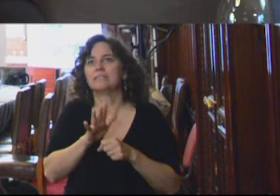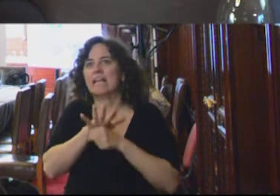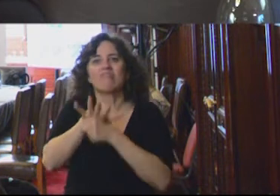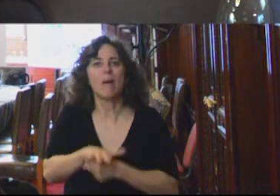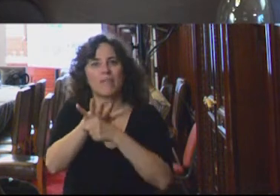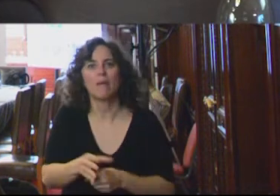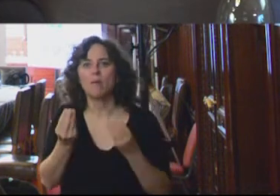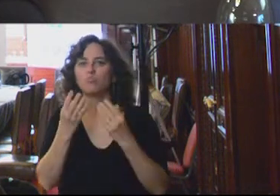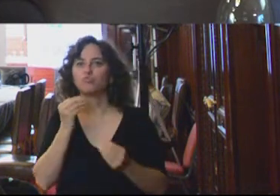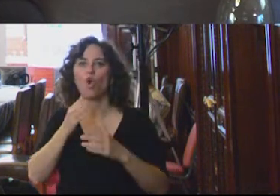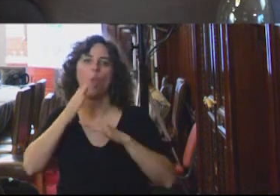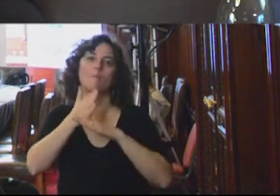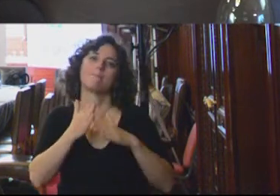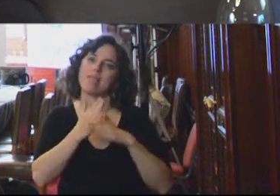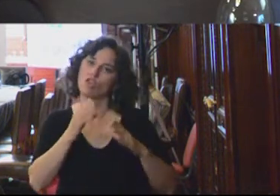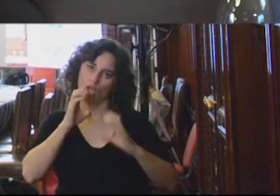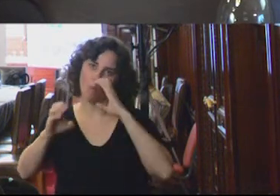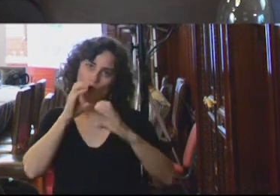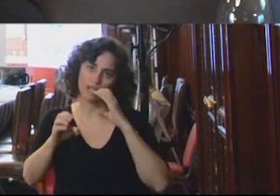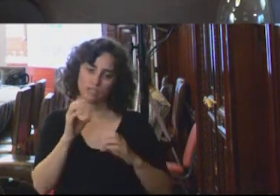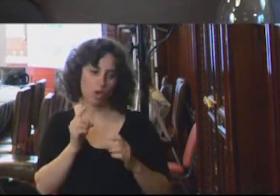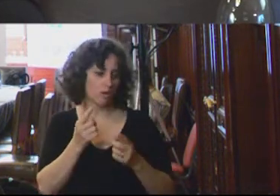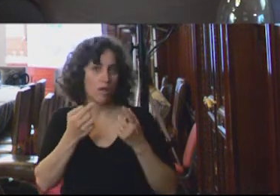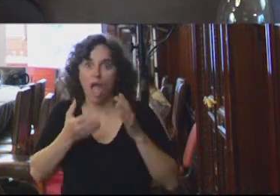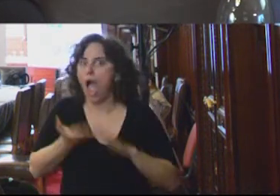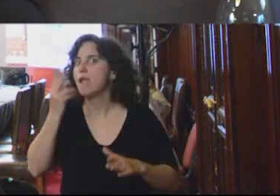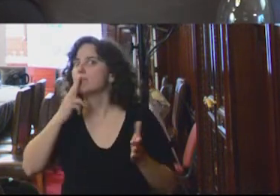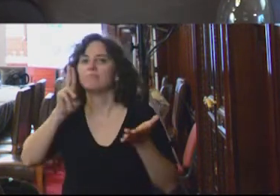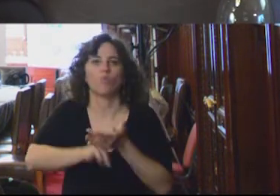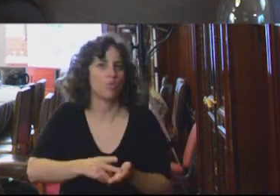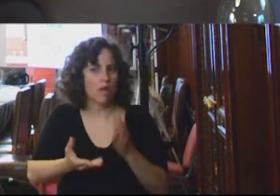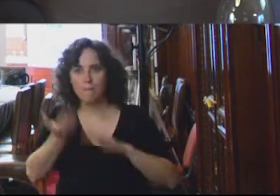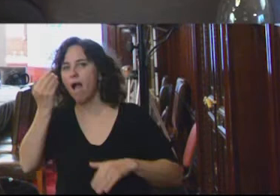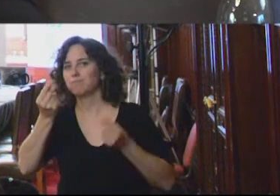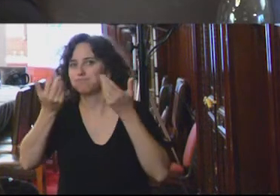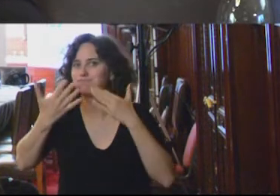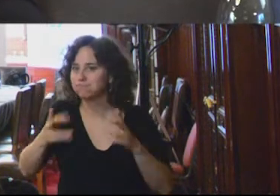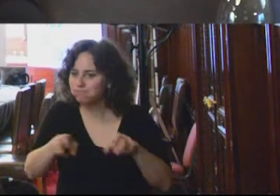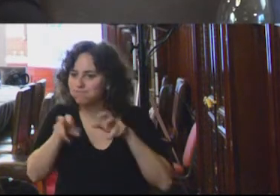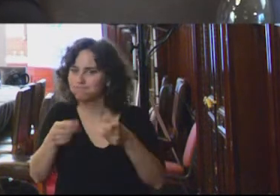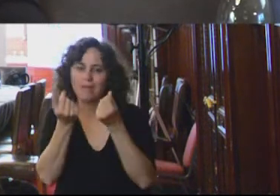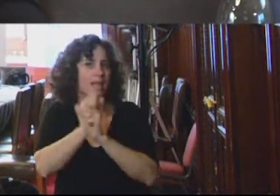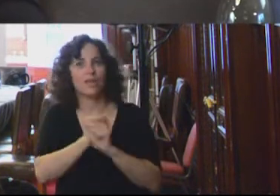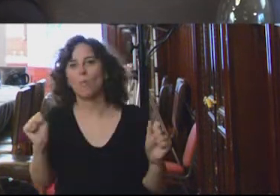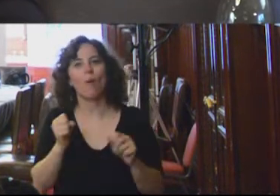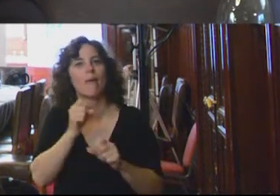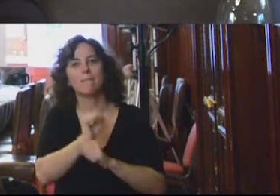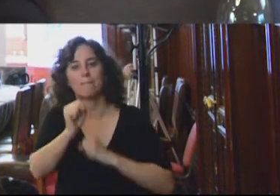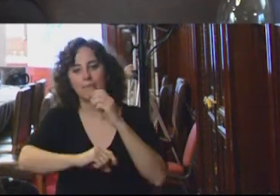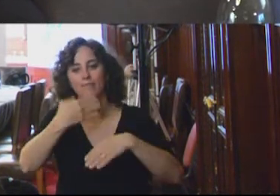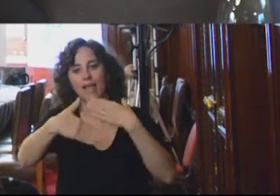de comunicación, arrinconados por temor a más sanciones económicas que comprometerían su estabilidad y